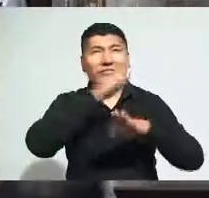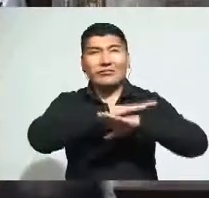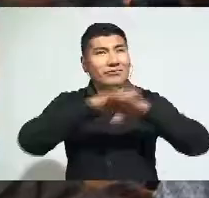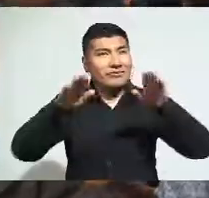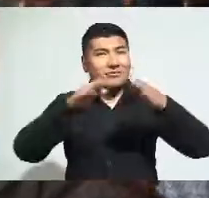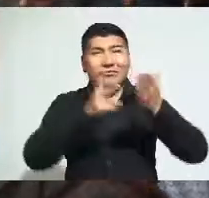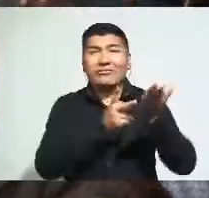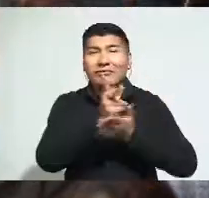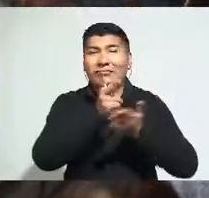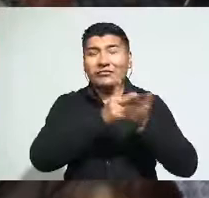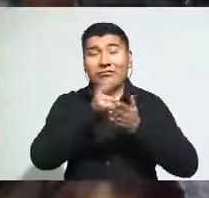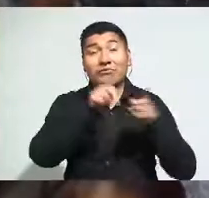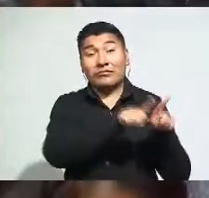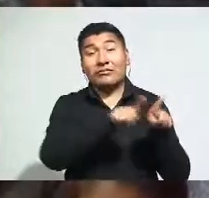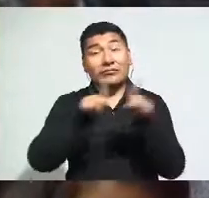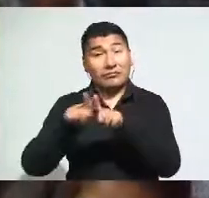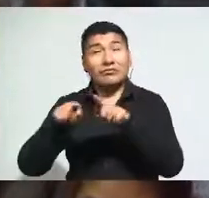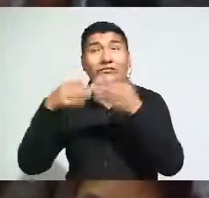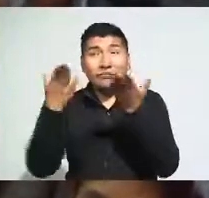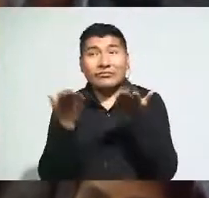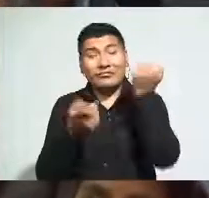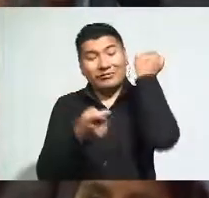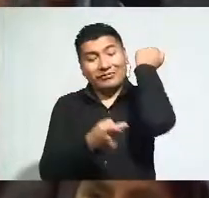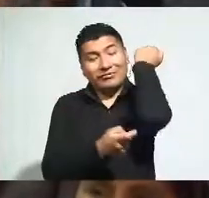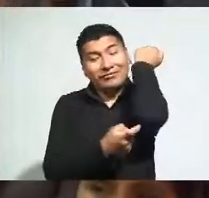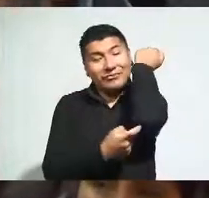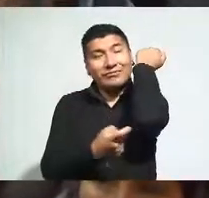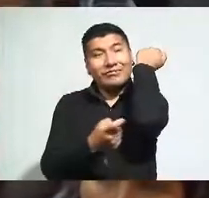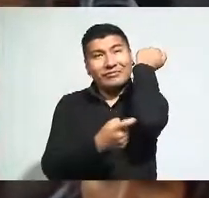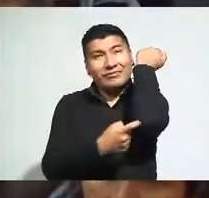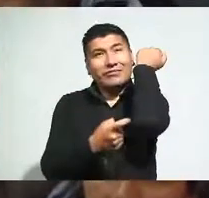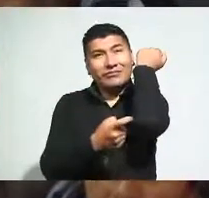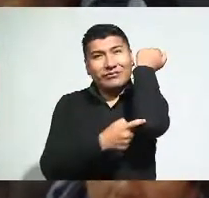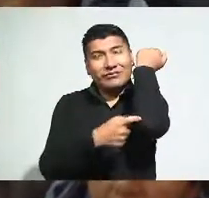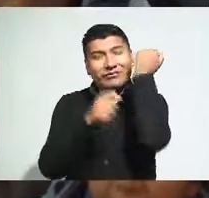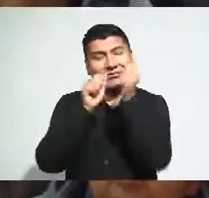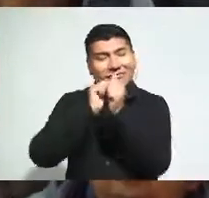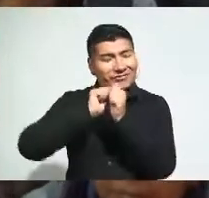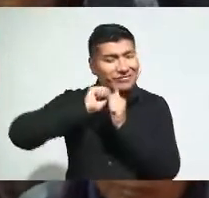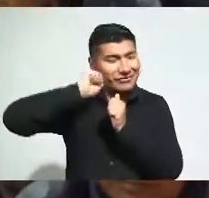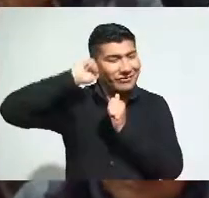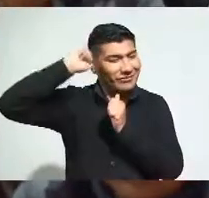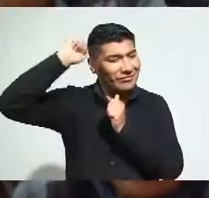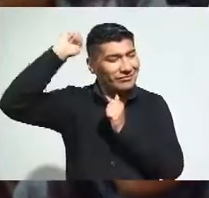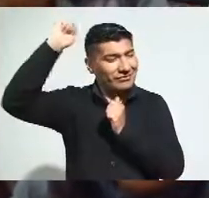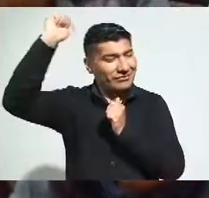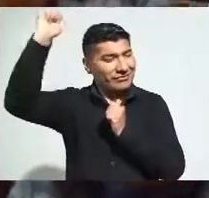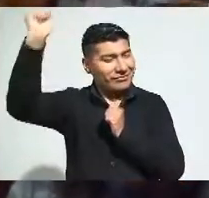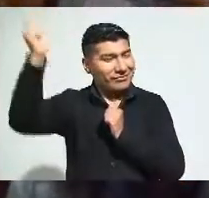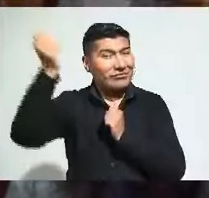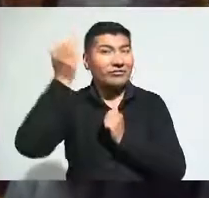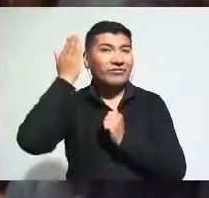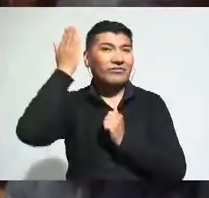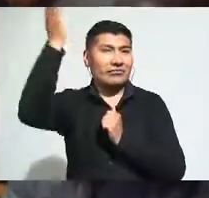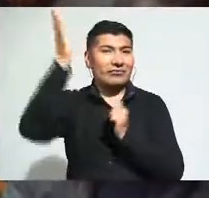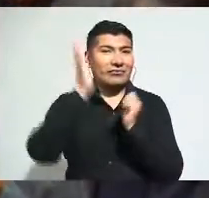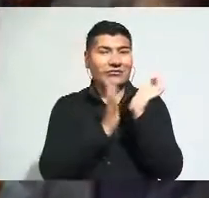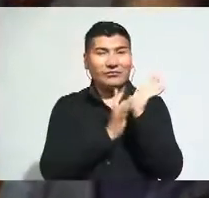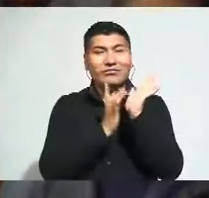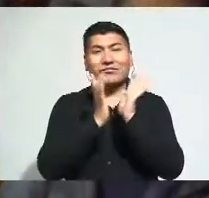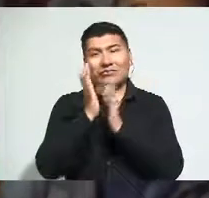también podemos tener la tentación de tomar distancia de la realeza de jesús